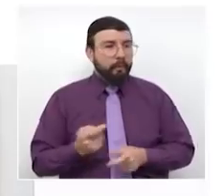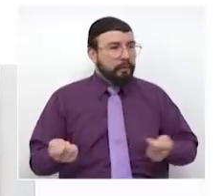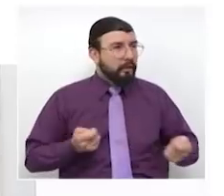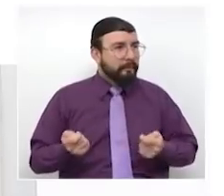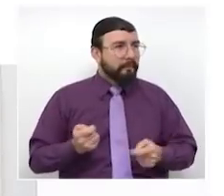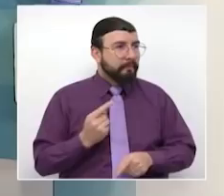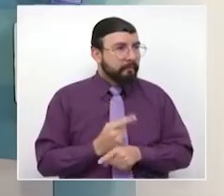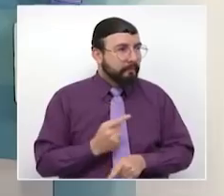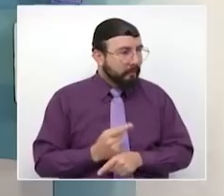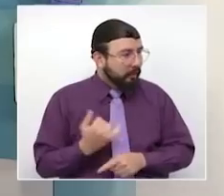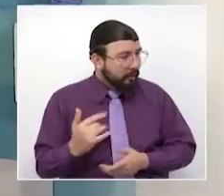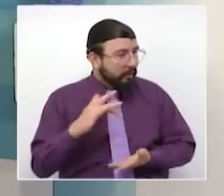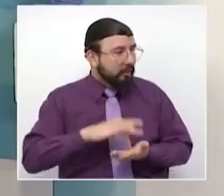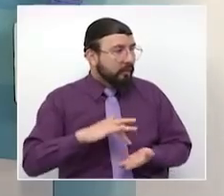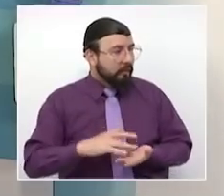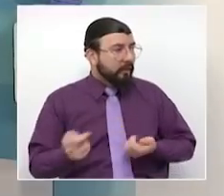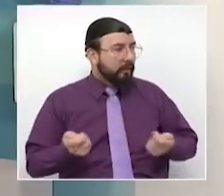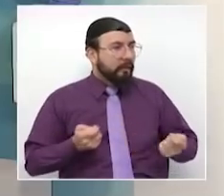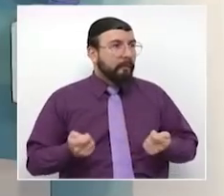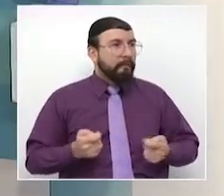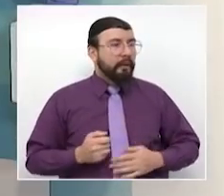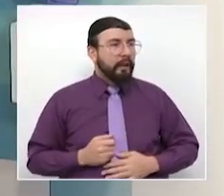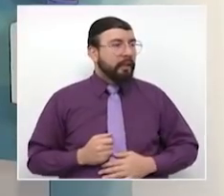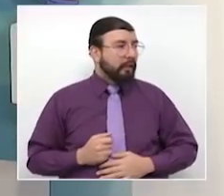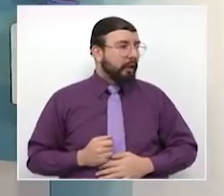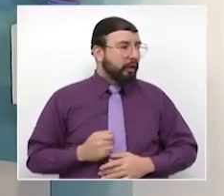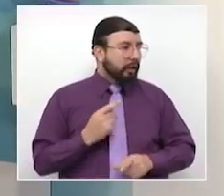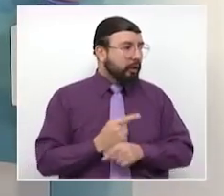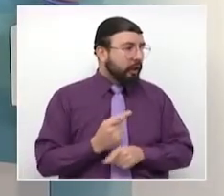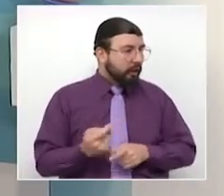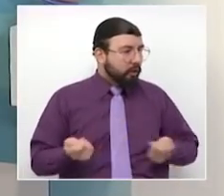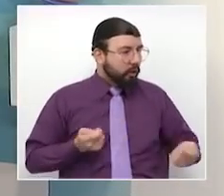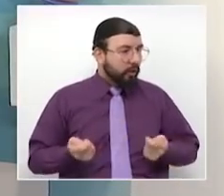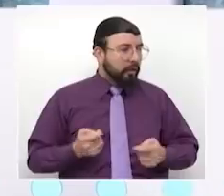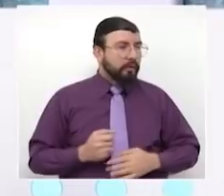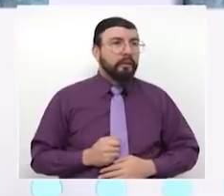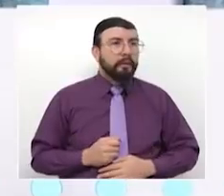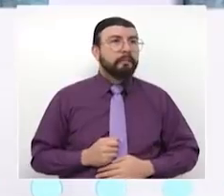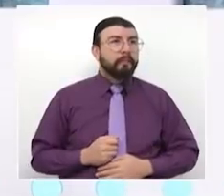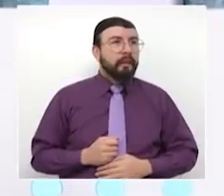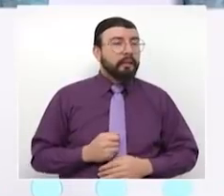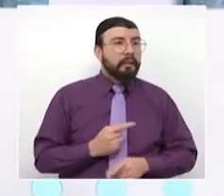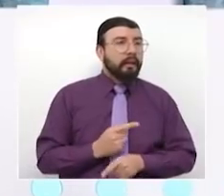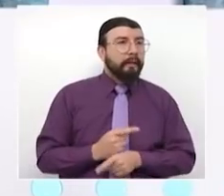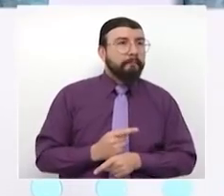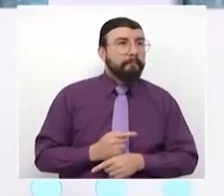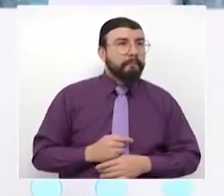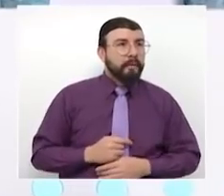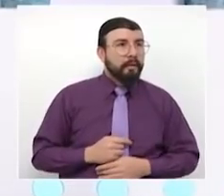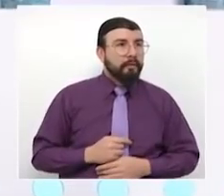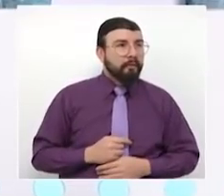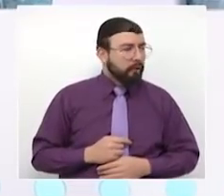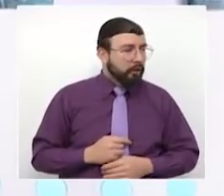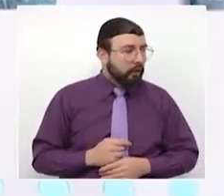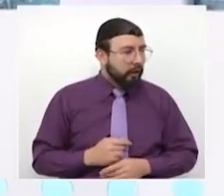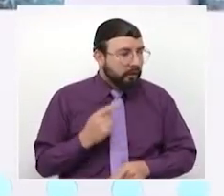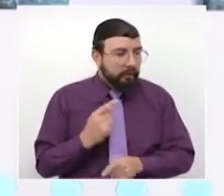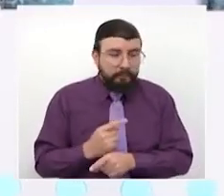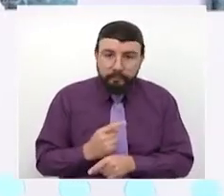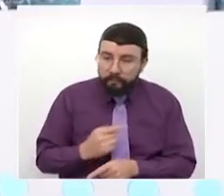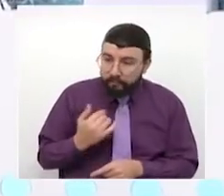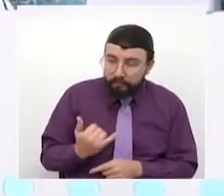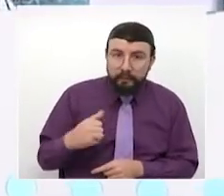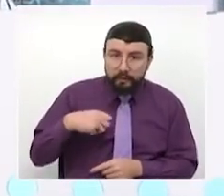ozono. Esto va acompañado de ciertos cambios alimentarios y de ciertos